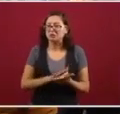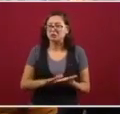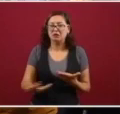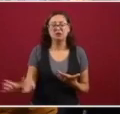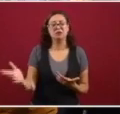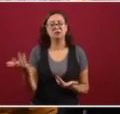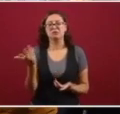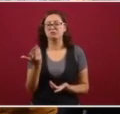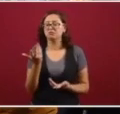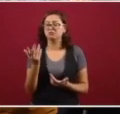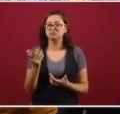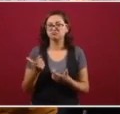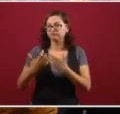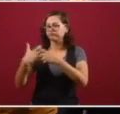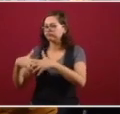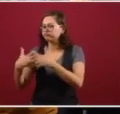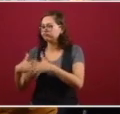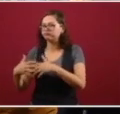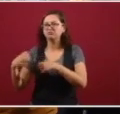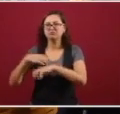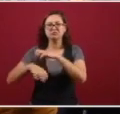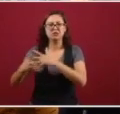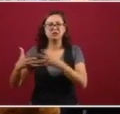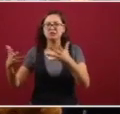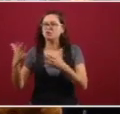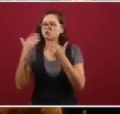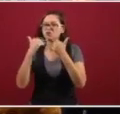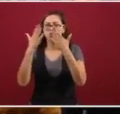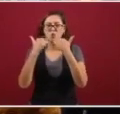hay precios de garantías, agricultores